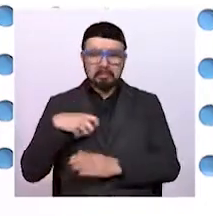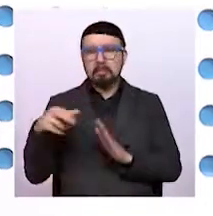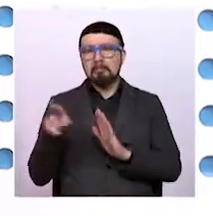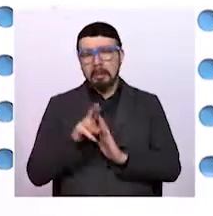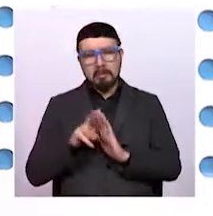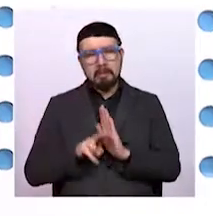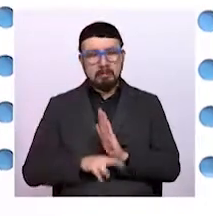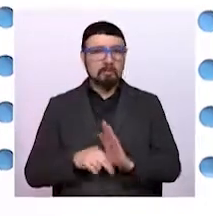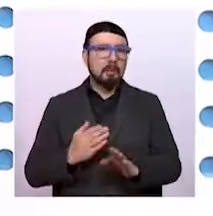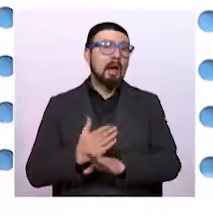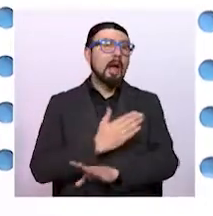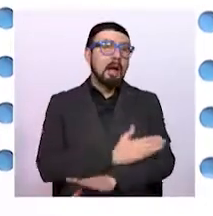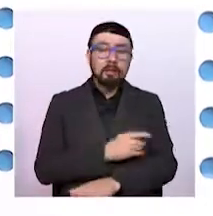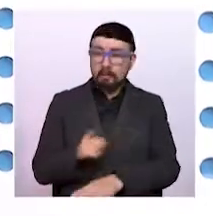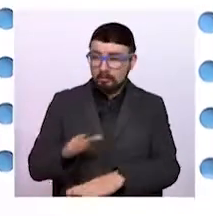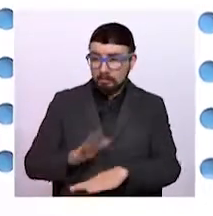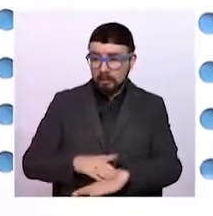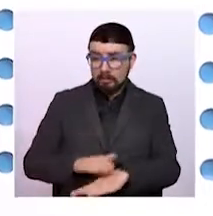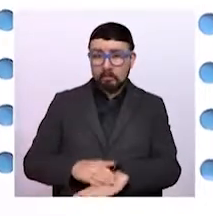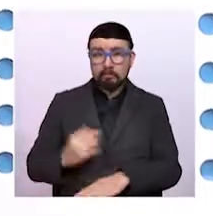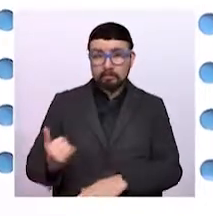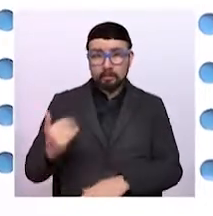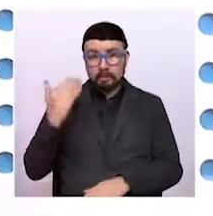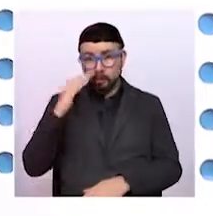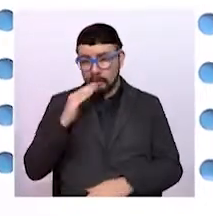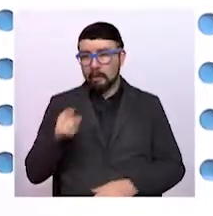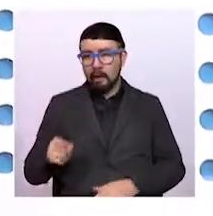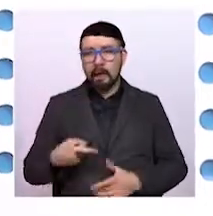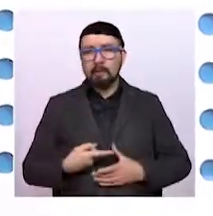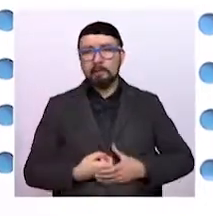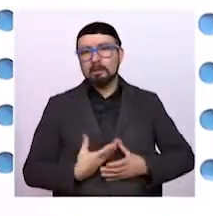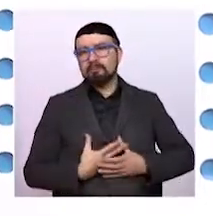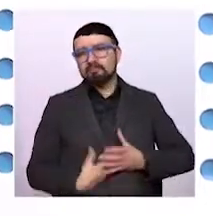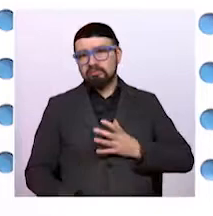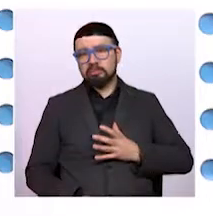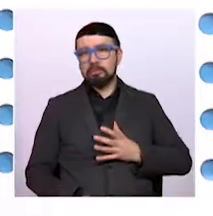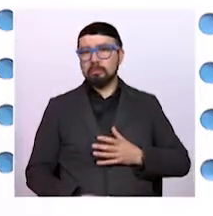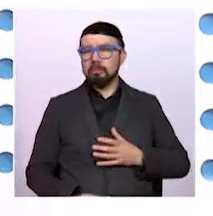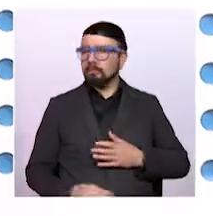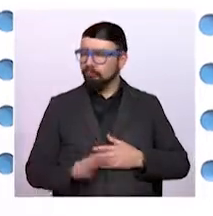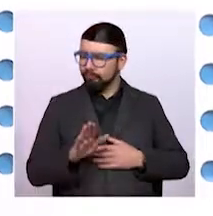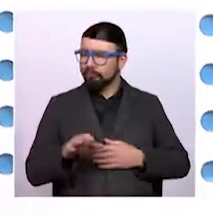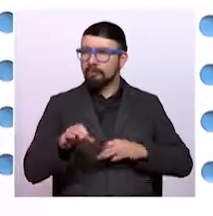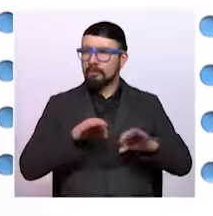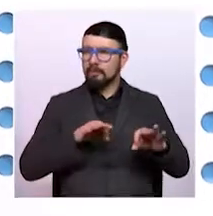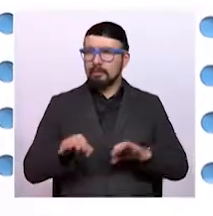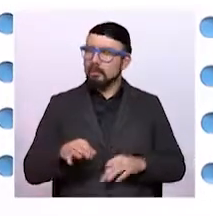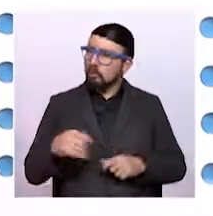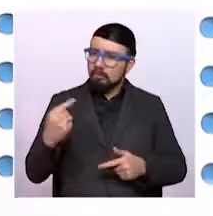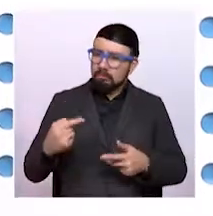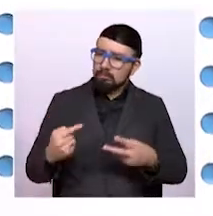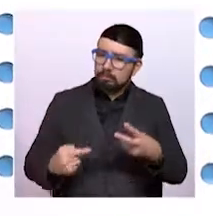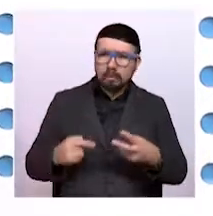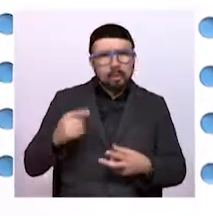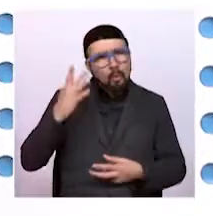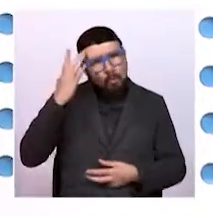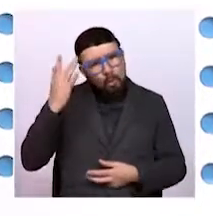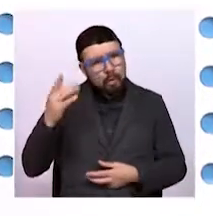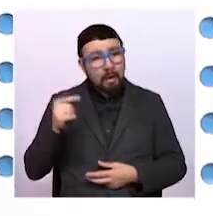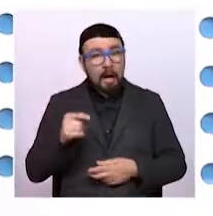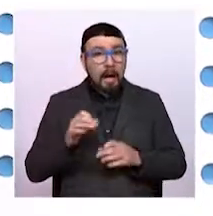que permiten que este acto se pueda realizar ya vamos a conocer cuáles son por qué es importante